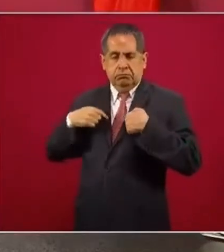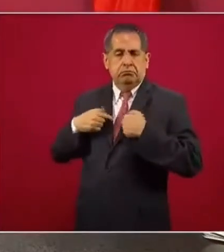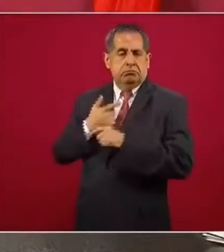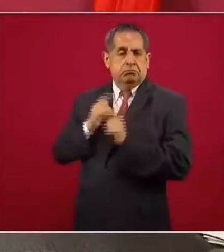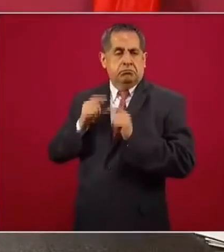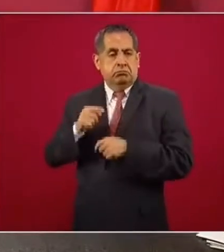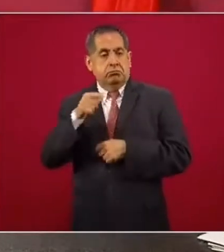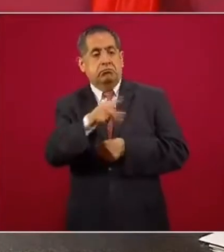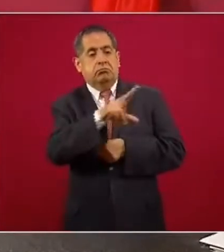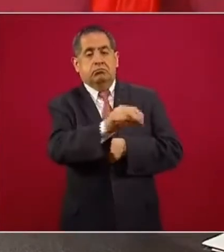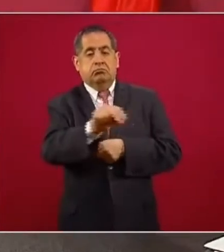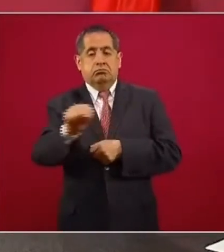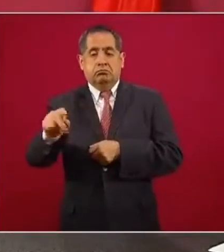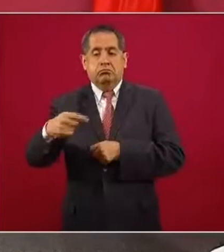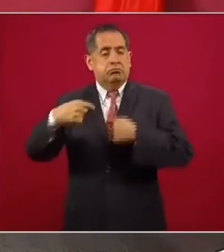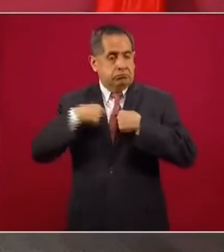siempre y cuando